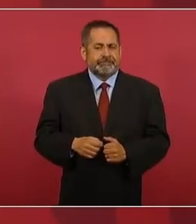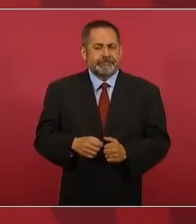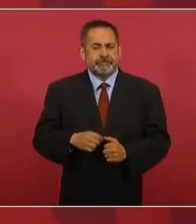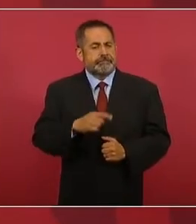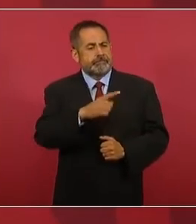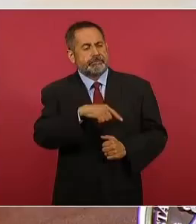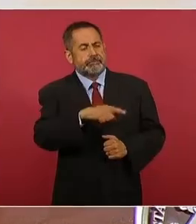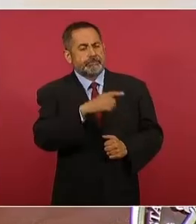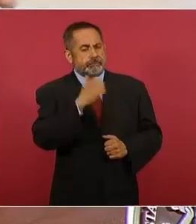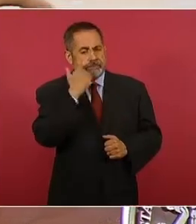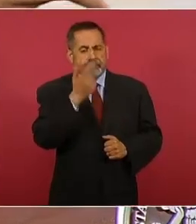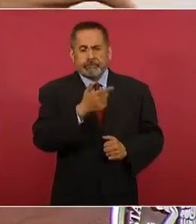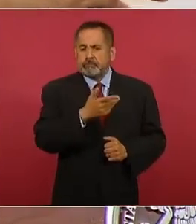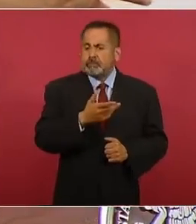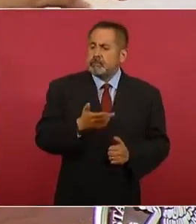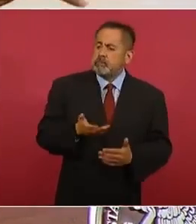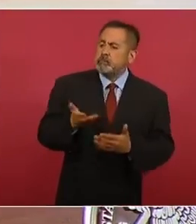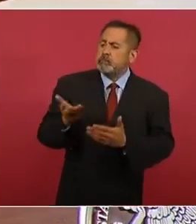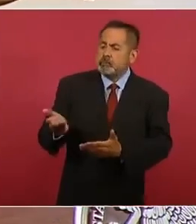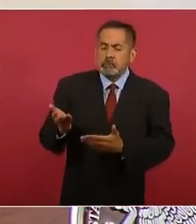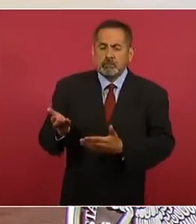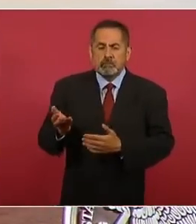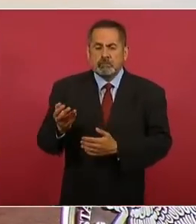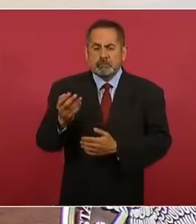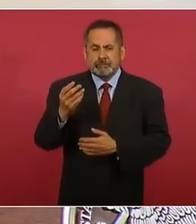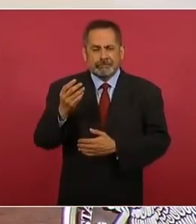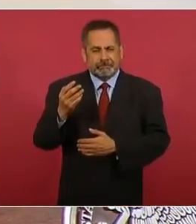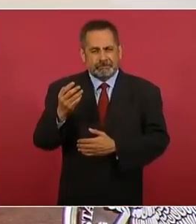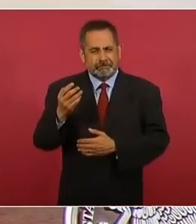para poner al servicio